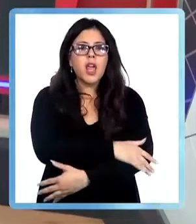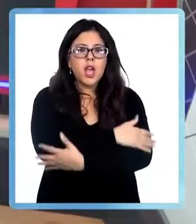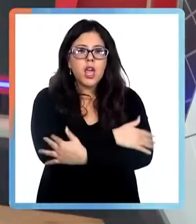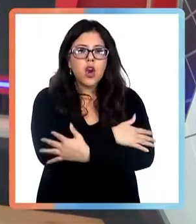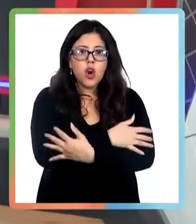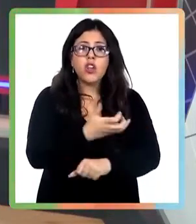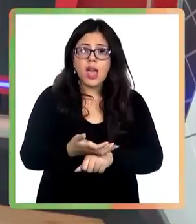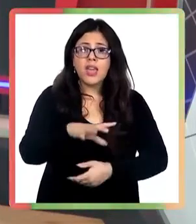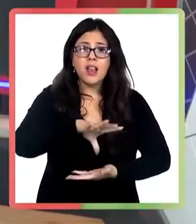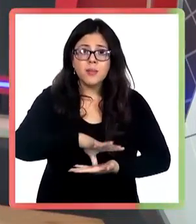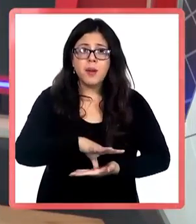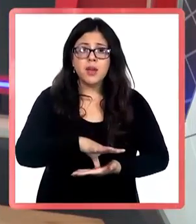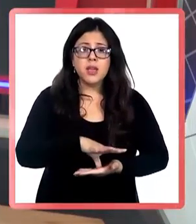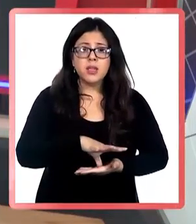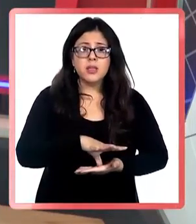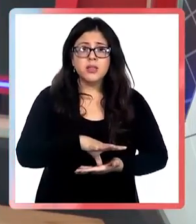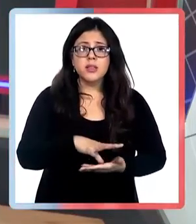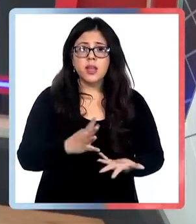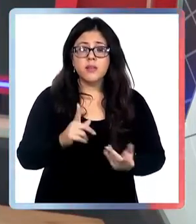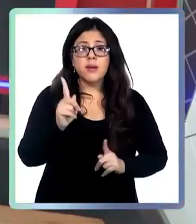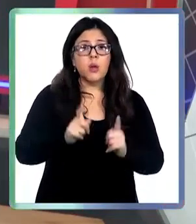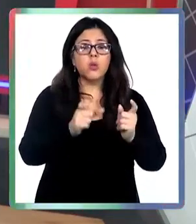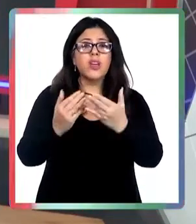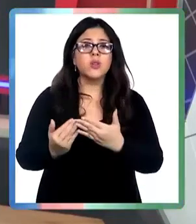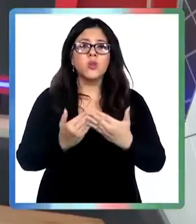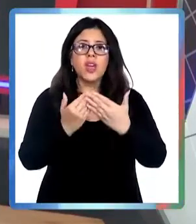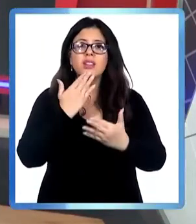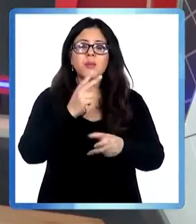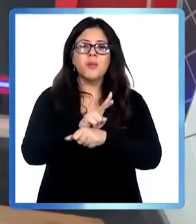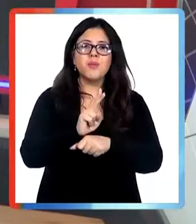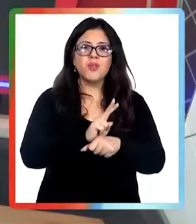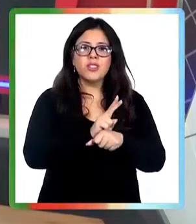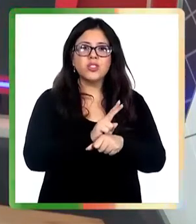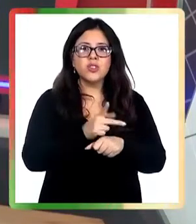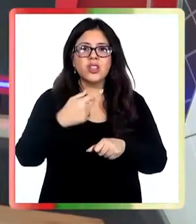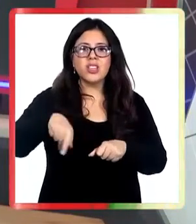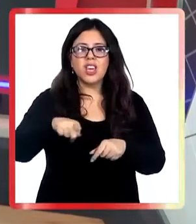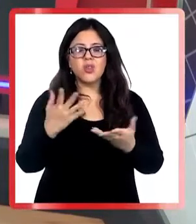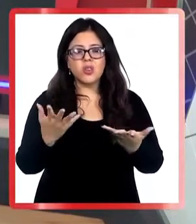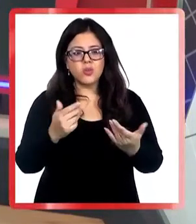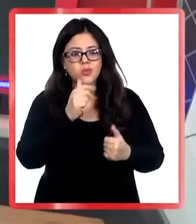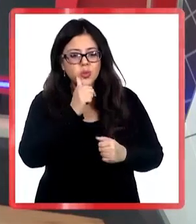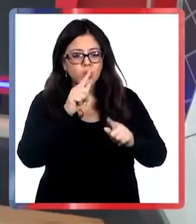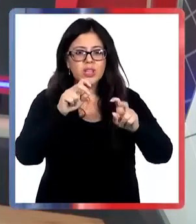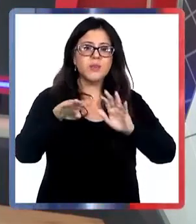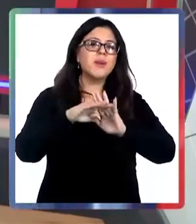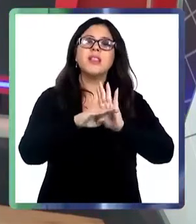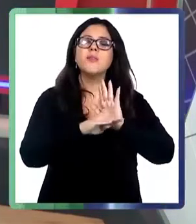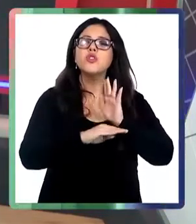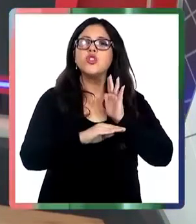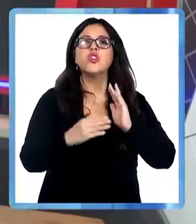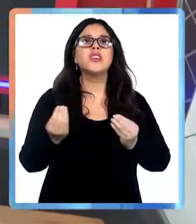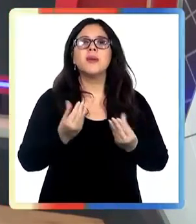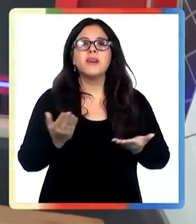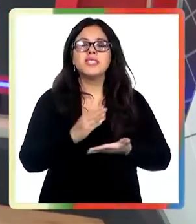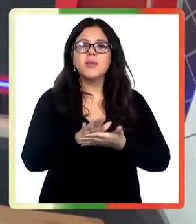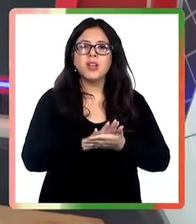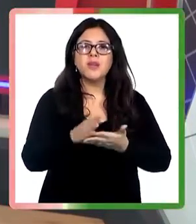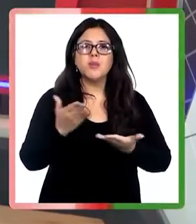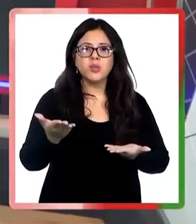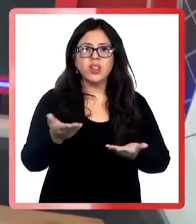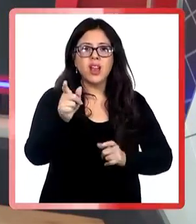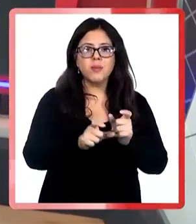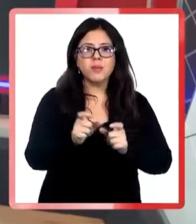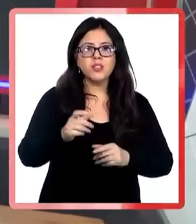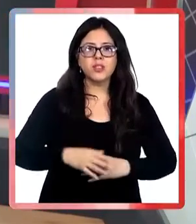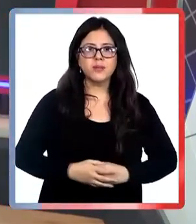que está viviendo el país, hay algunos alumnos y profesorados que están debatiendo este protocolo. ¿Qué le dice, por ejemplo,